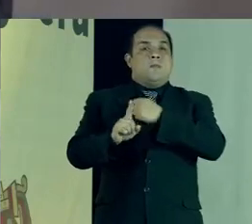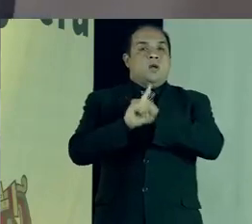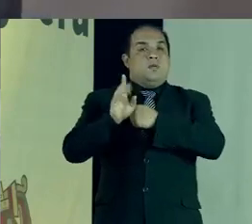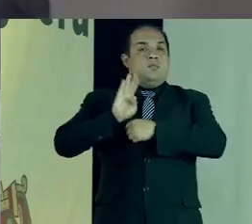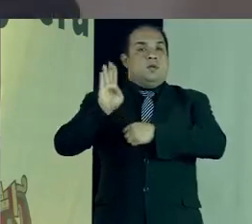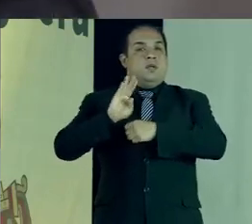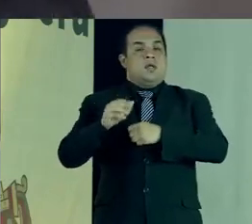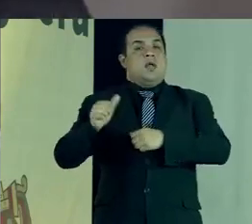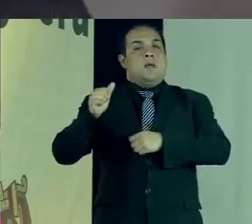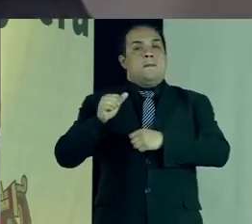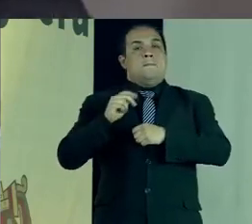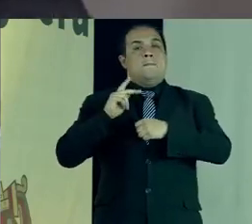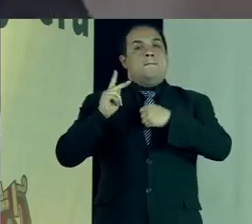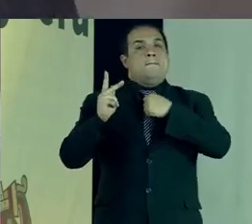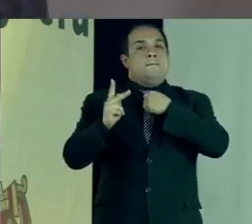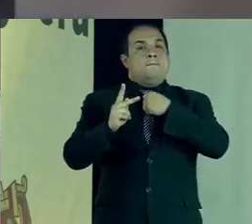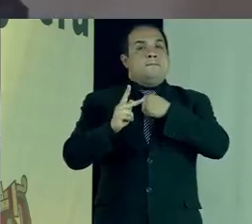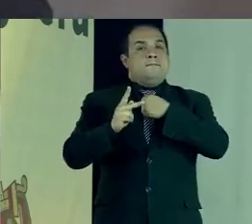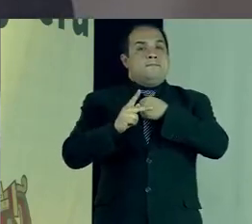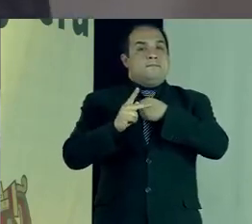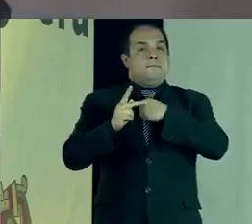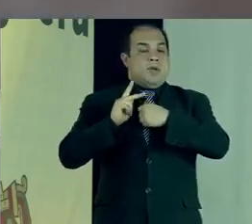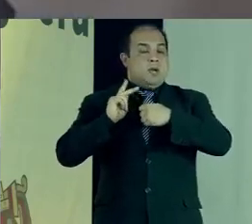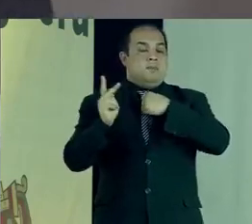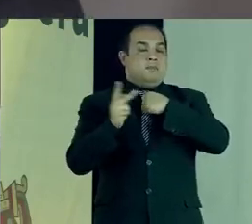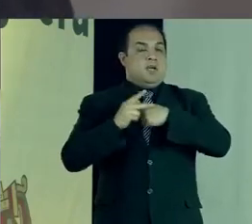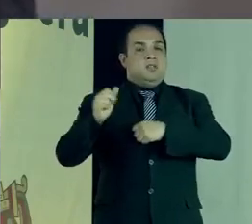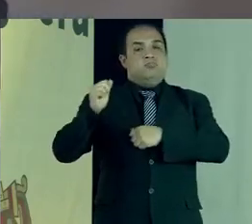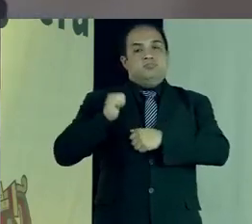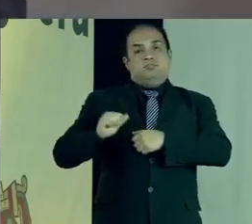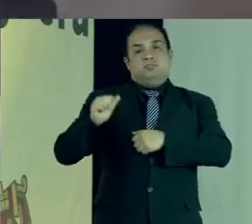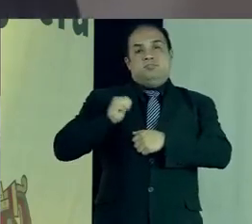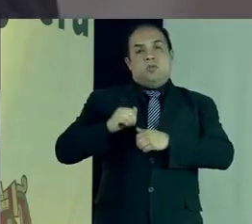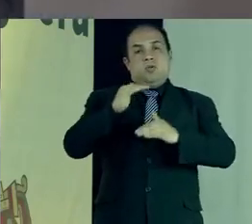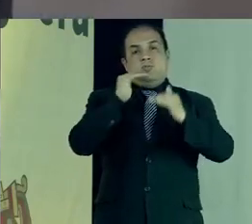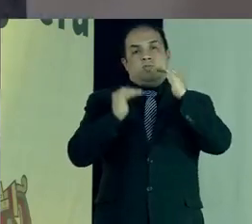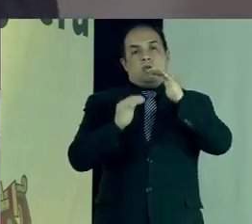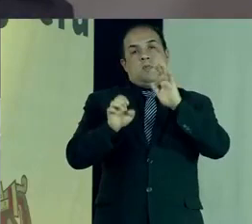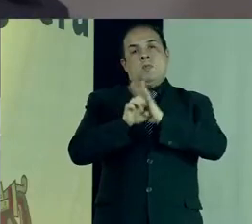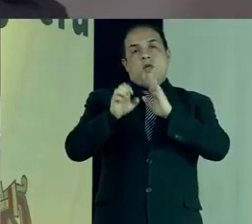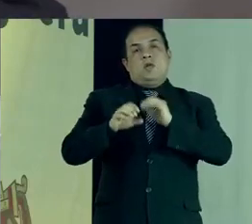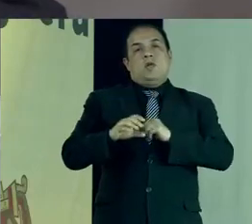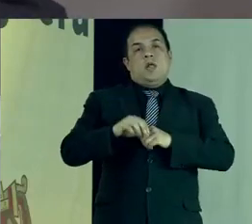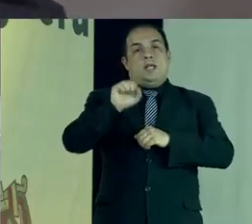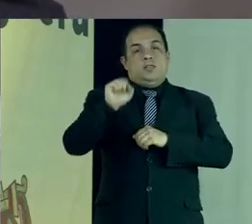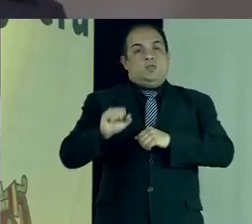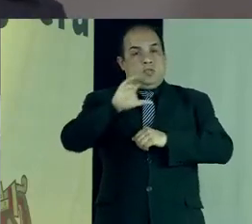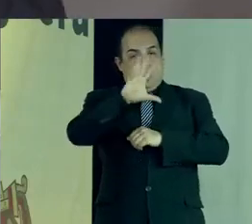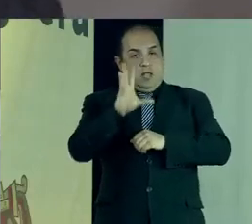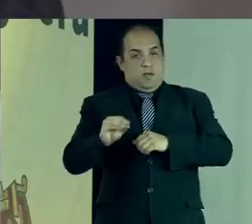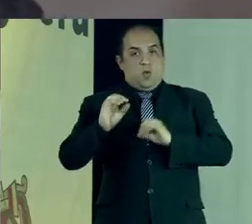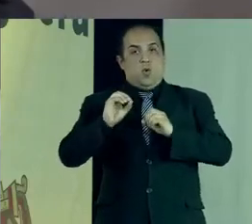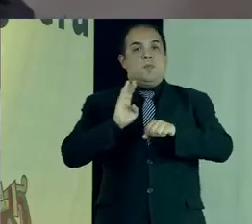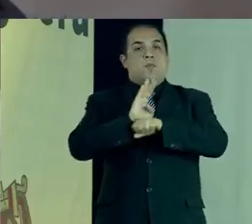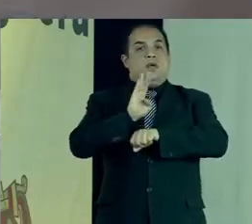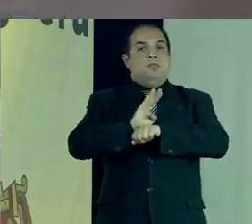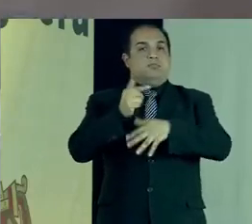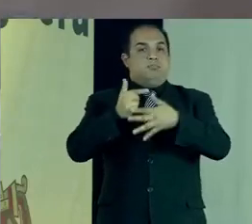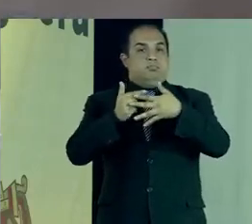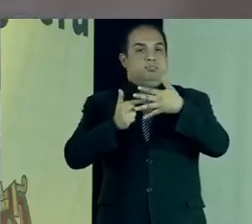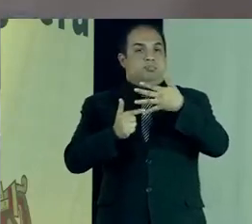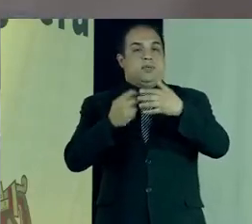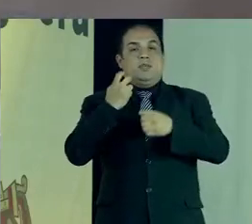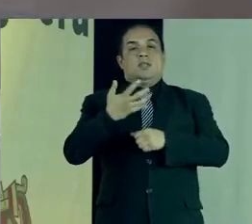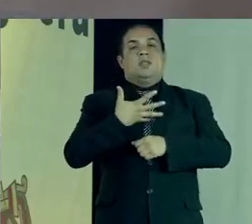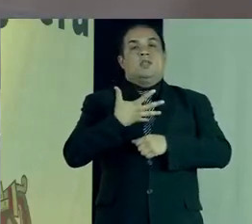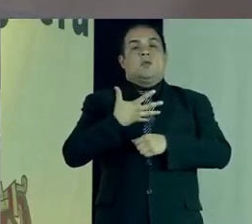países ancestralmente desiguales como pueden ser sudáfrica o brasil o varios otros esto en un país que